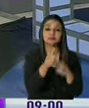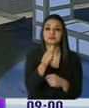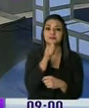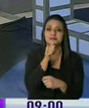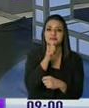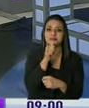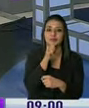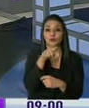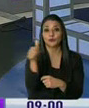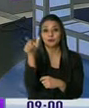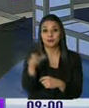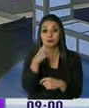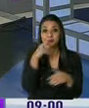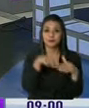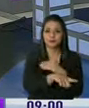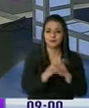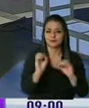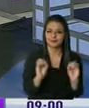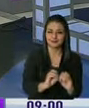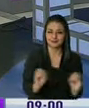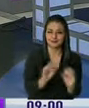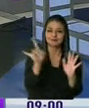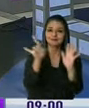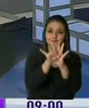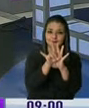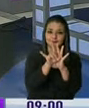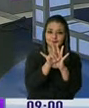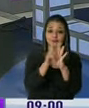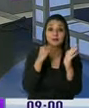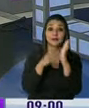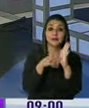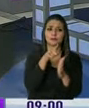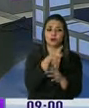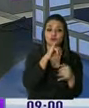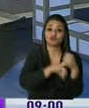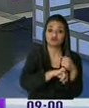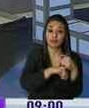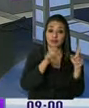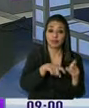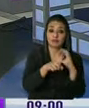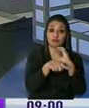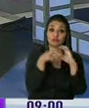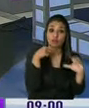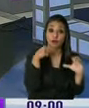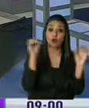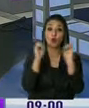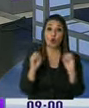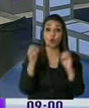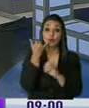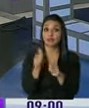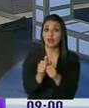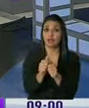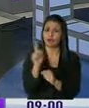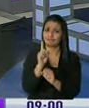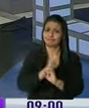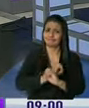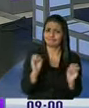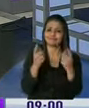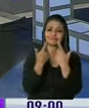usted necesita. Así que bájese la aplicación, no depende esta de su línea telefónica ni de su correo electrónico,